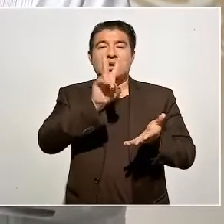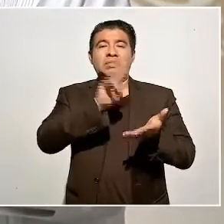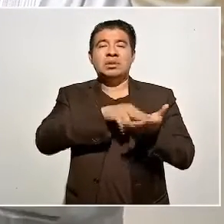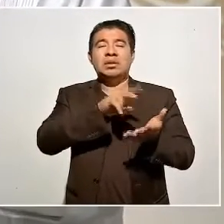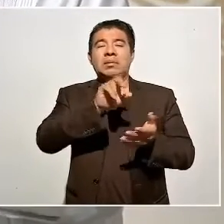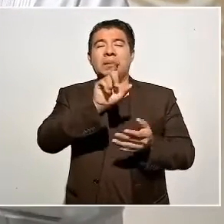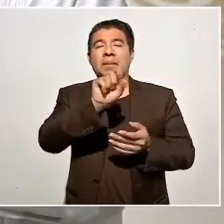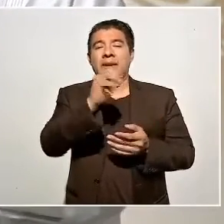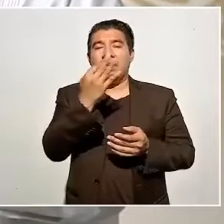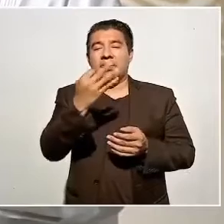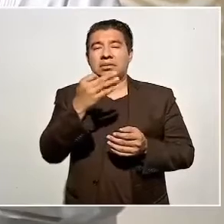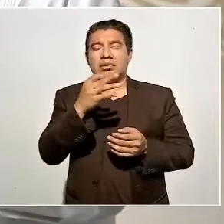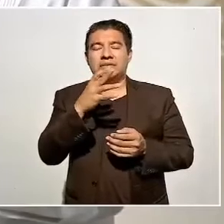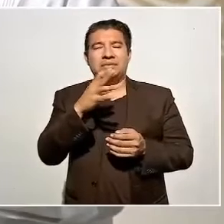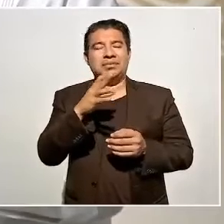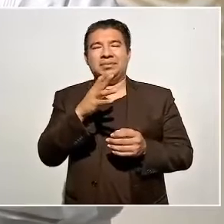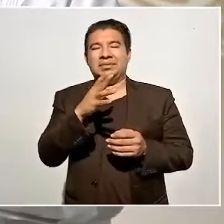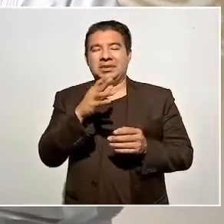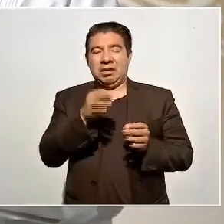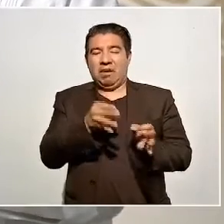2023. No,